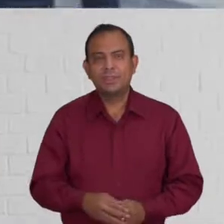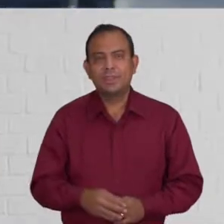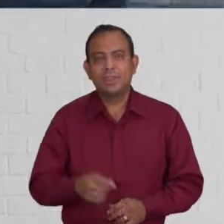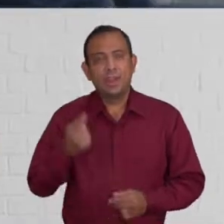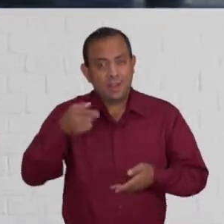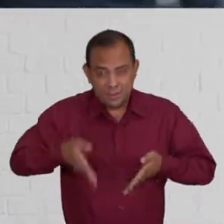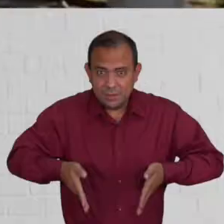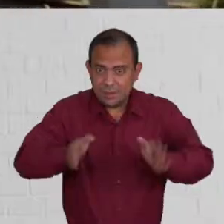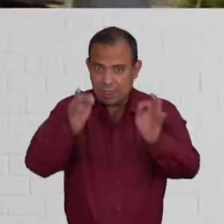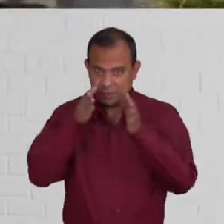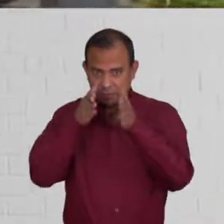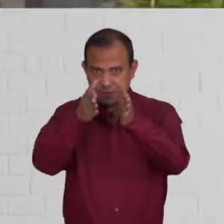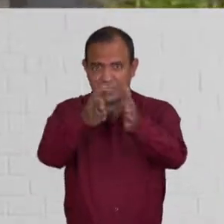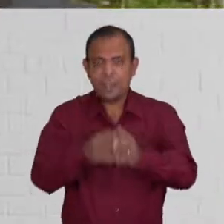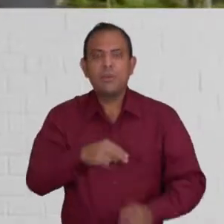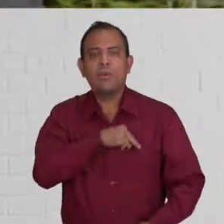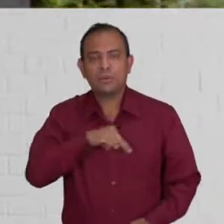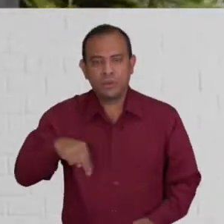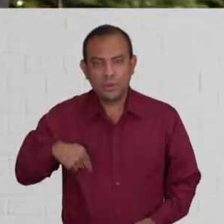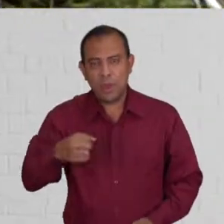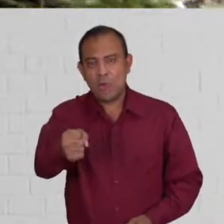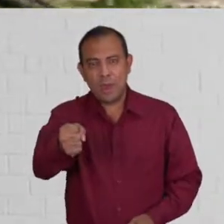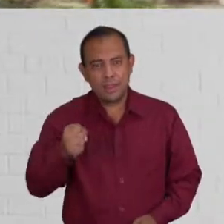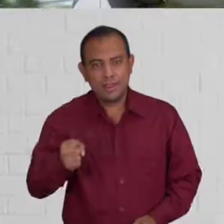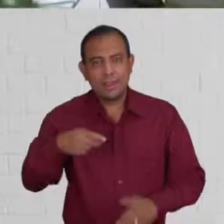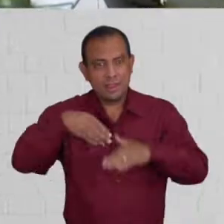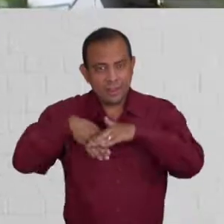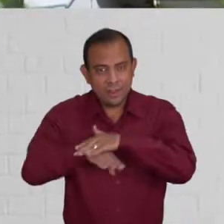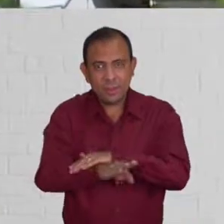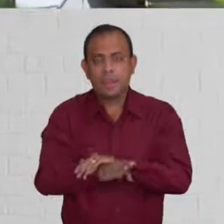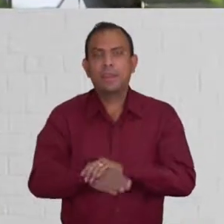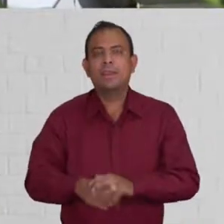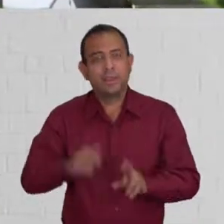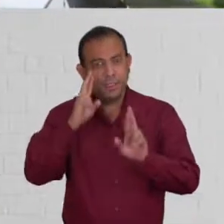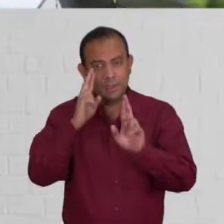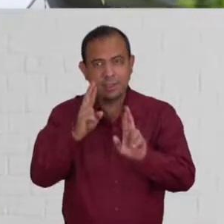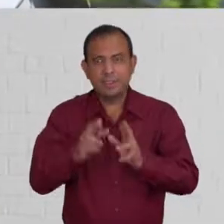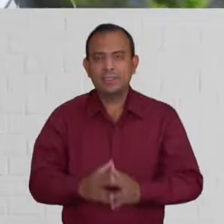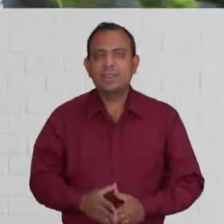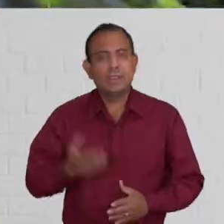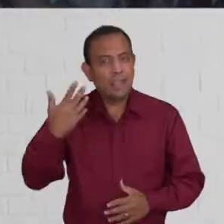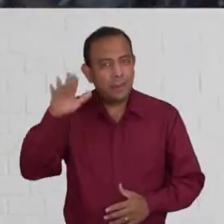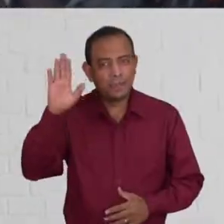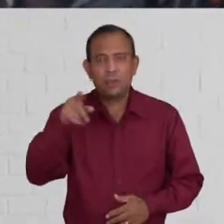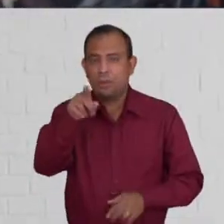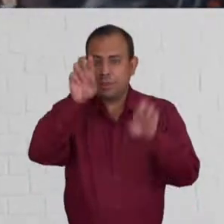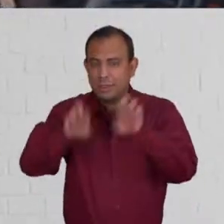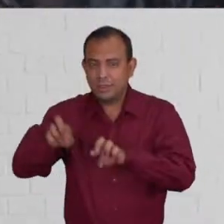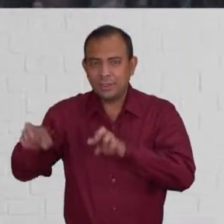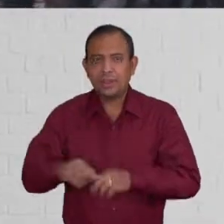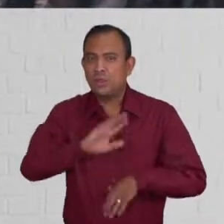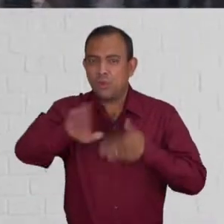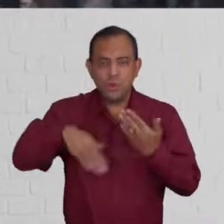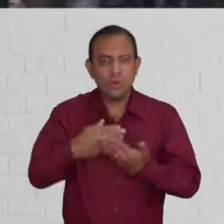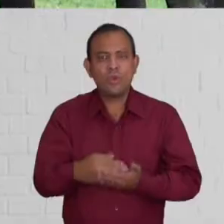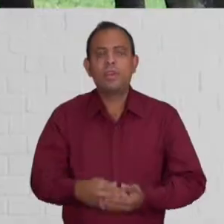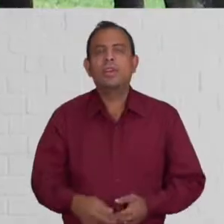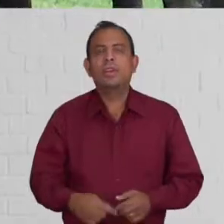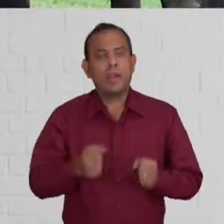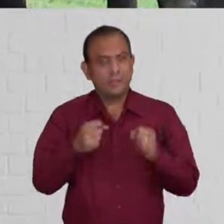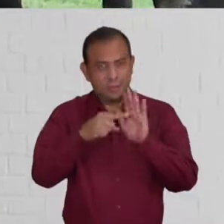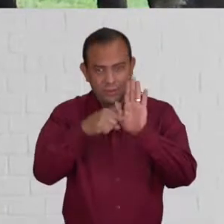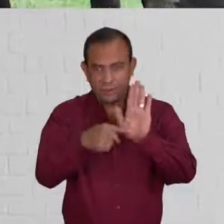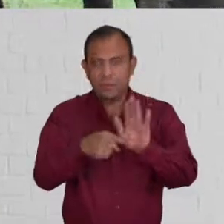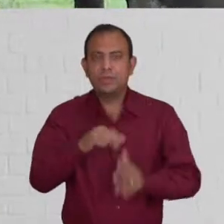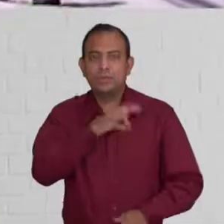dentro de un marco de respeto con los demás usuarios y ante todo sigamos realizando acciones solidarias en la utilización